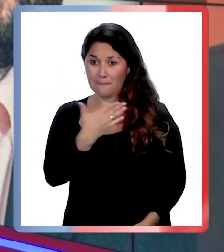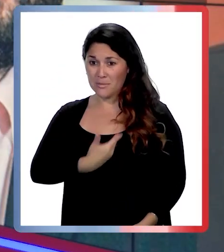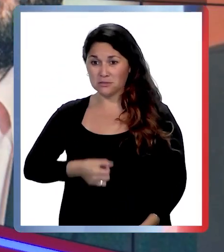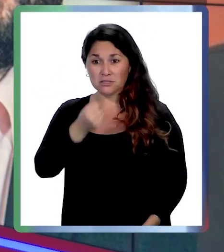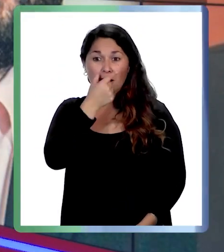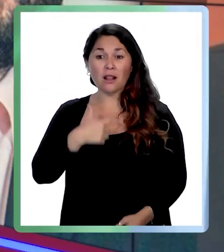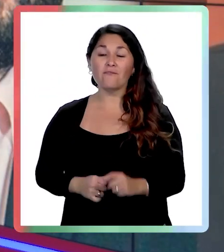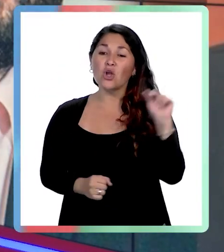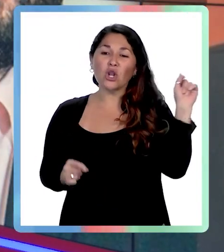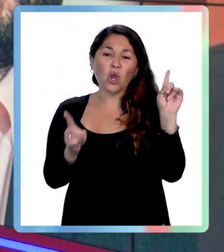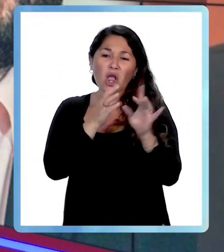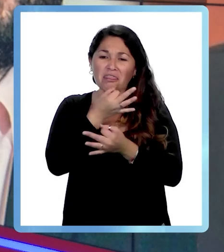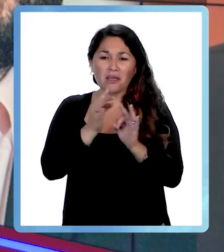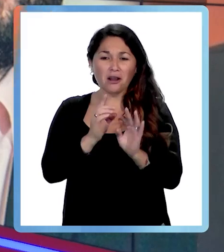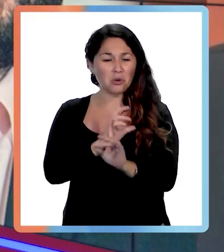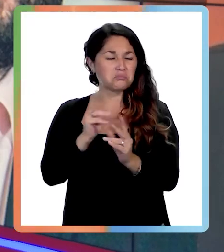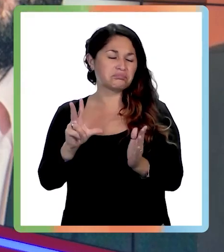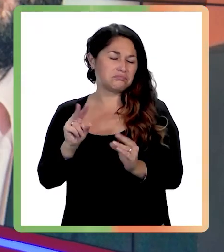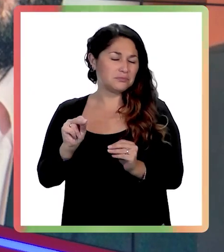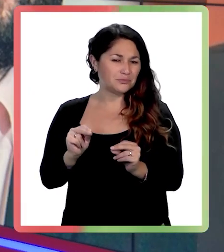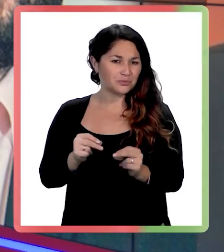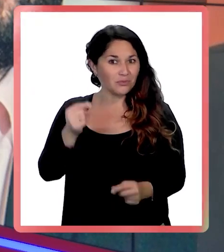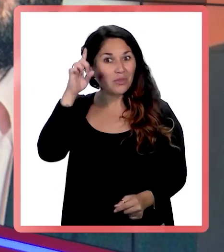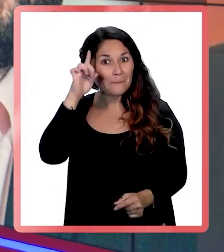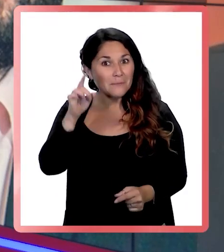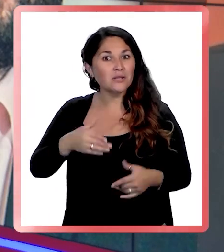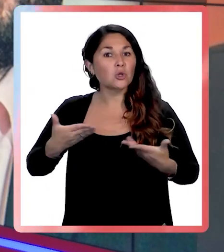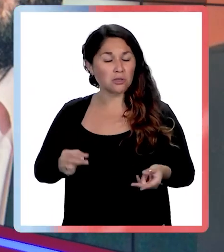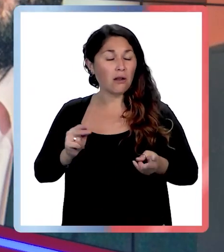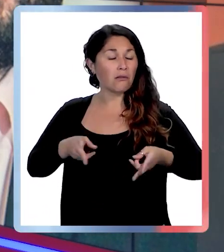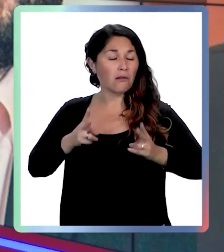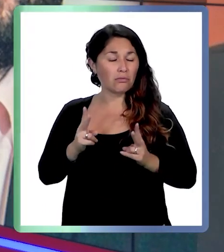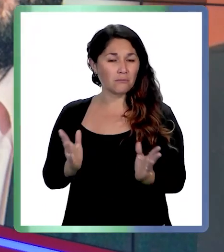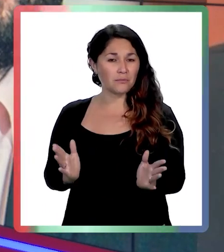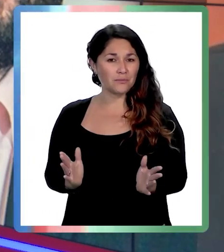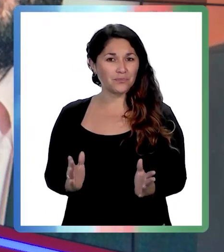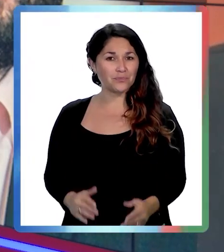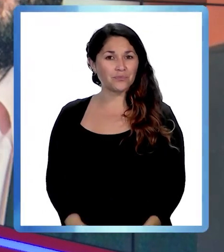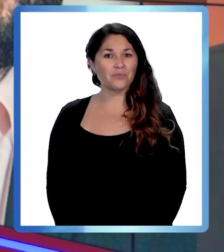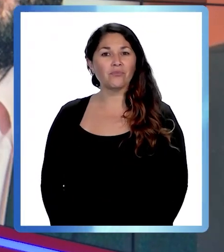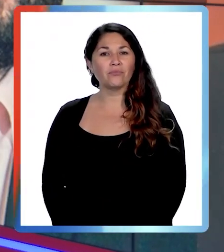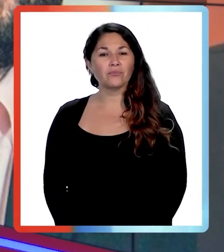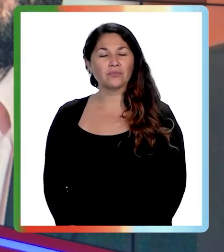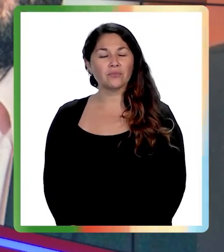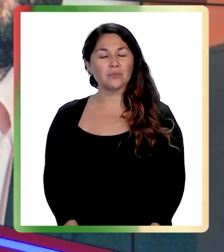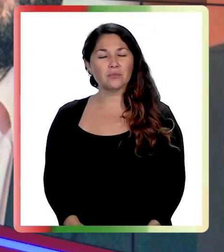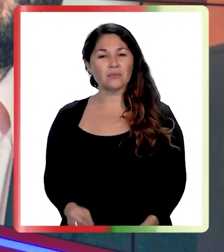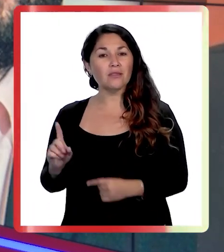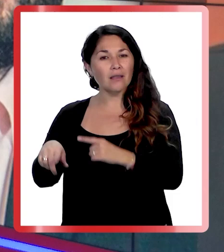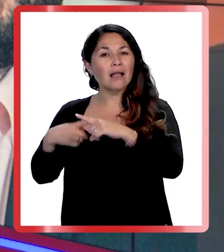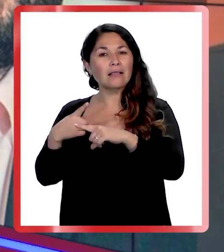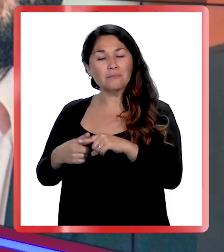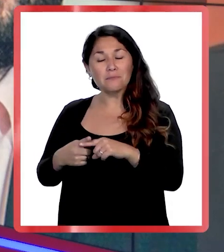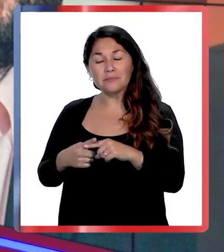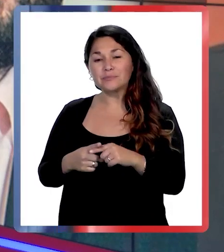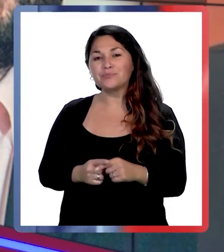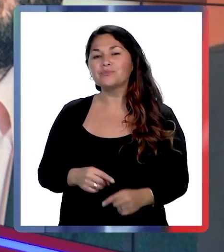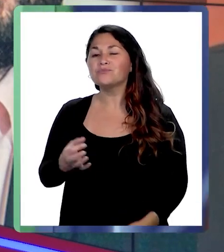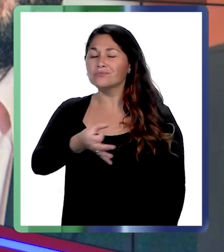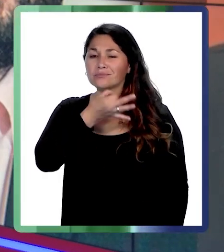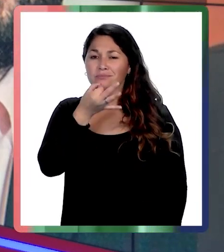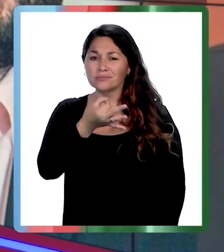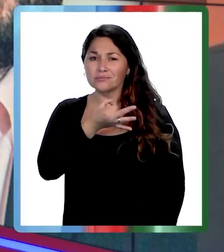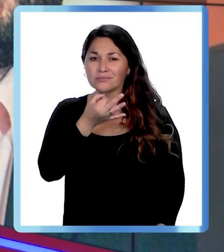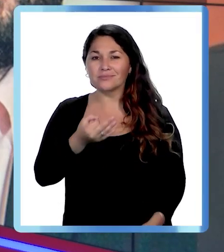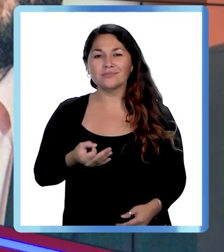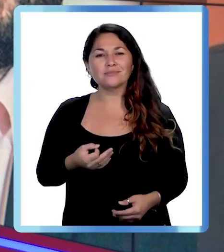no descartó ninguna alternativa, apuntando que se encuentra disponible. Junto con lo anterior, el mandatario también tuvo palabras